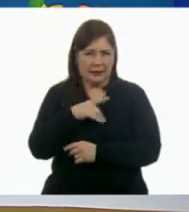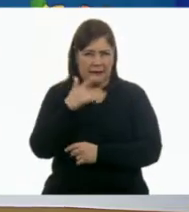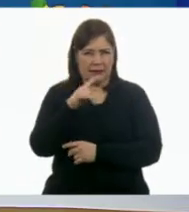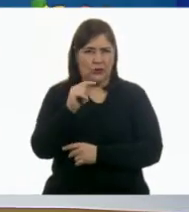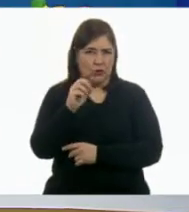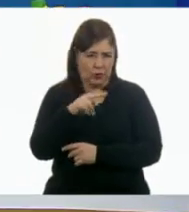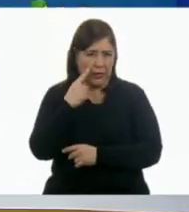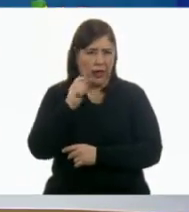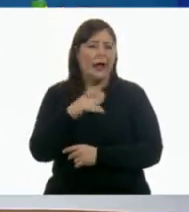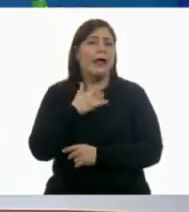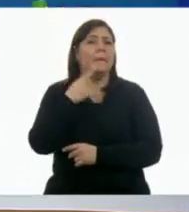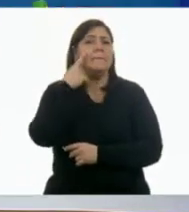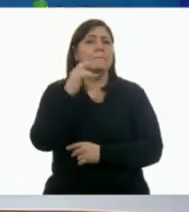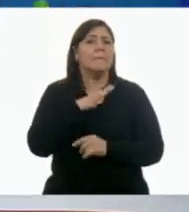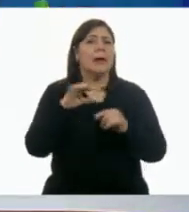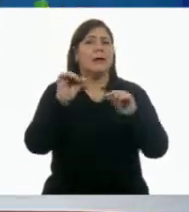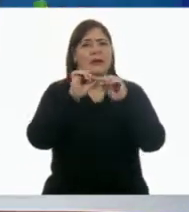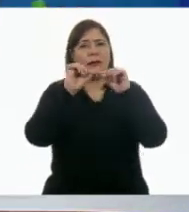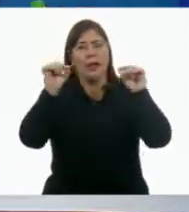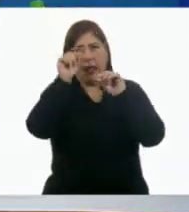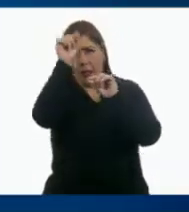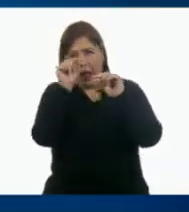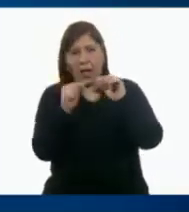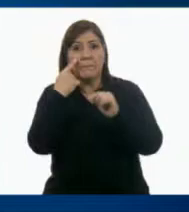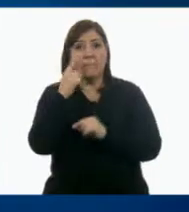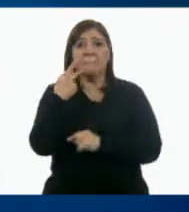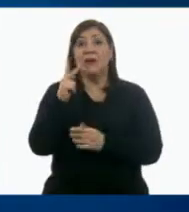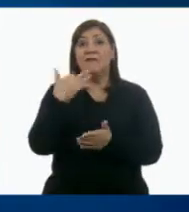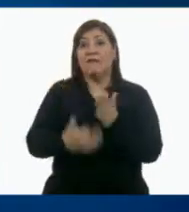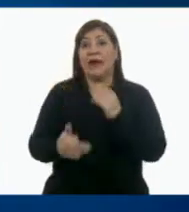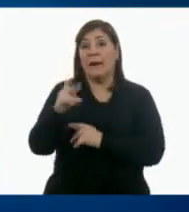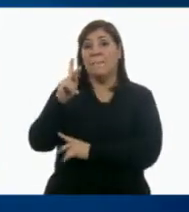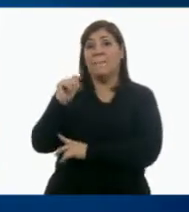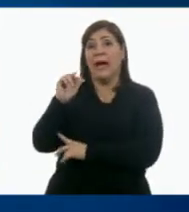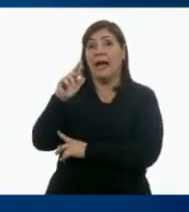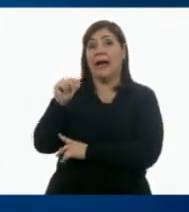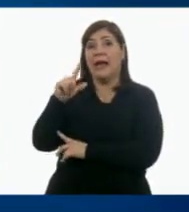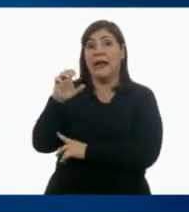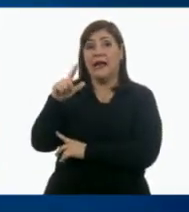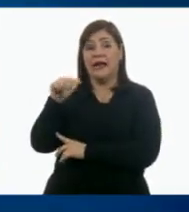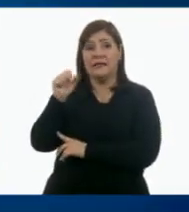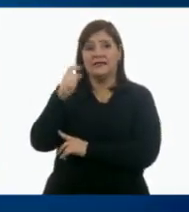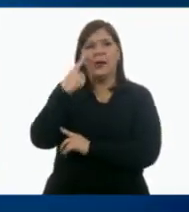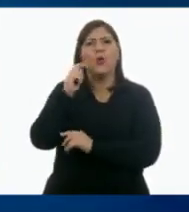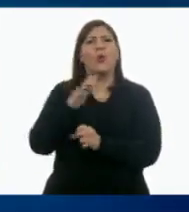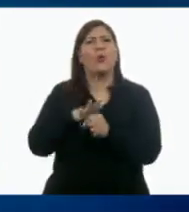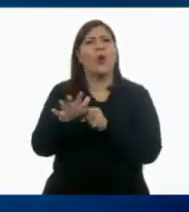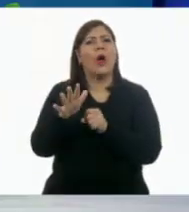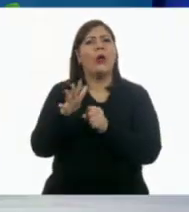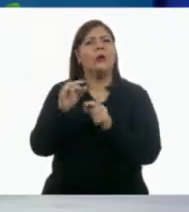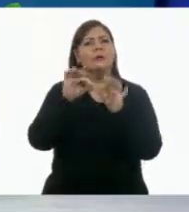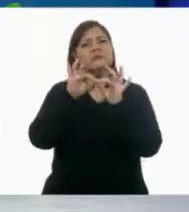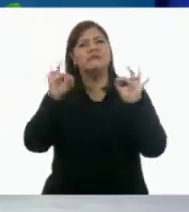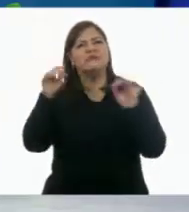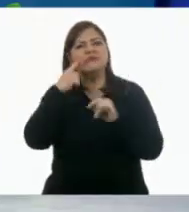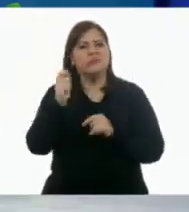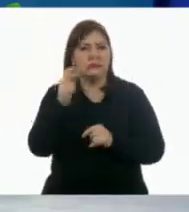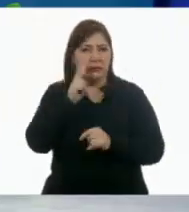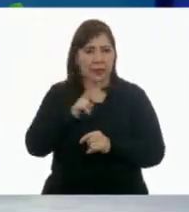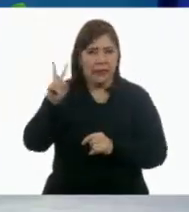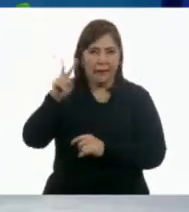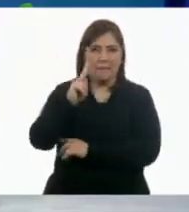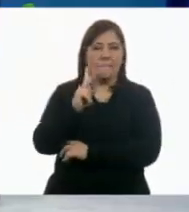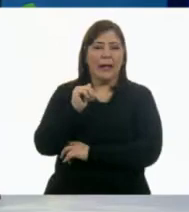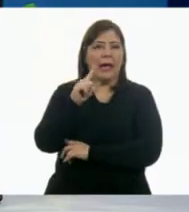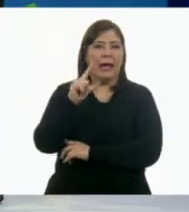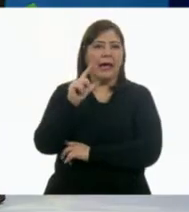nombre de las rectas paralelas, pero no puso las rectas paralelas. Ton, ¿cuáles son las rectas paralelas? Las paralelas,